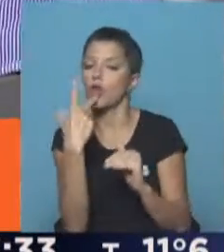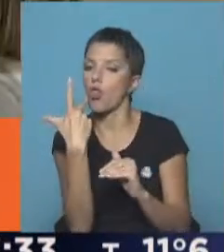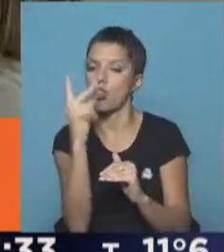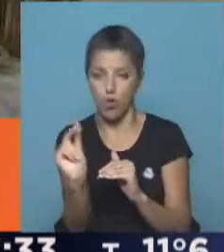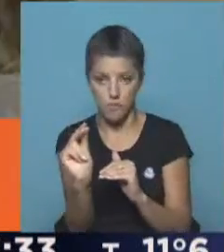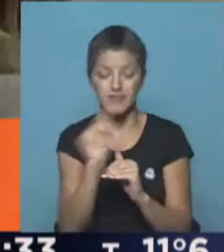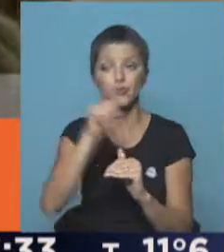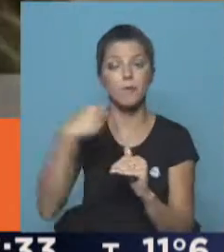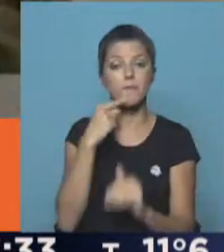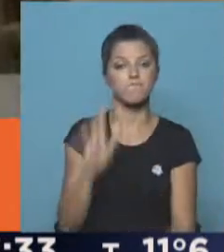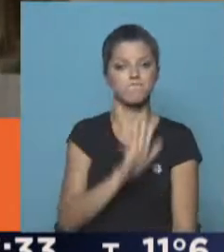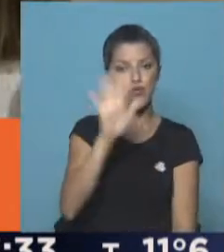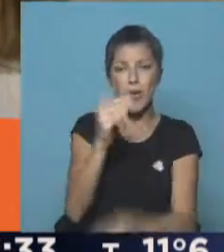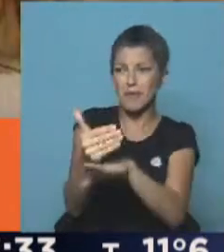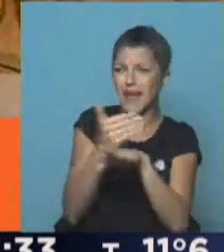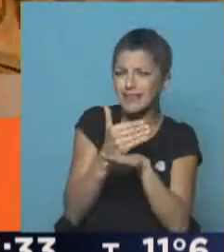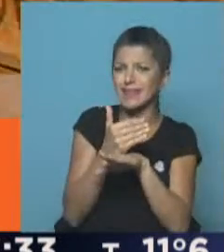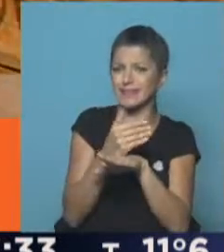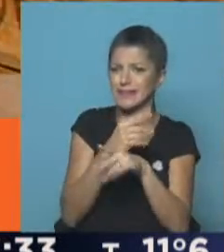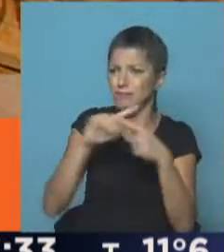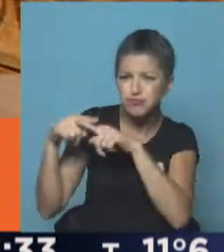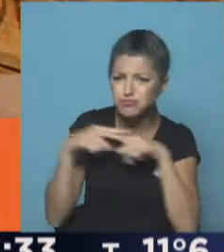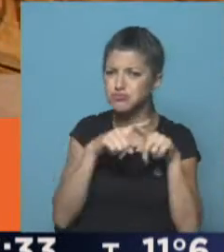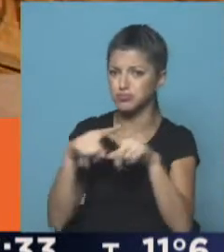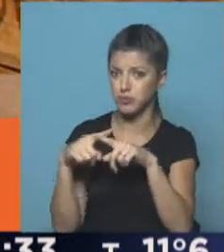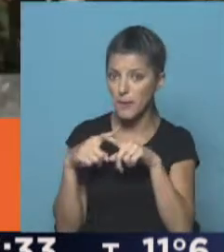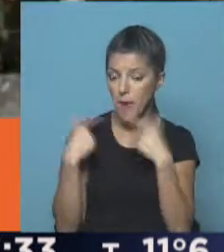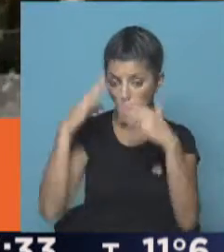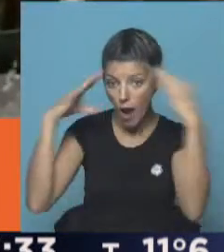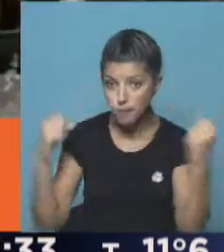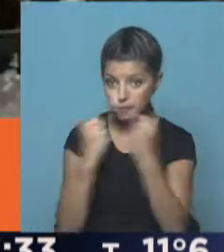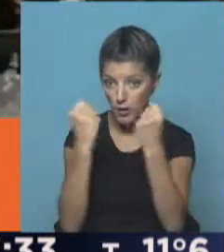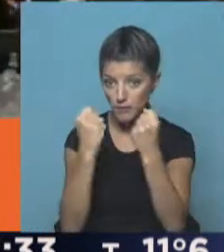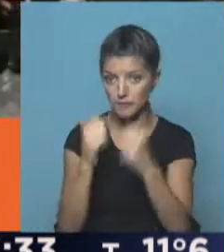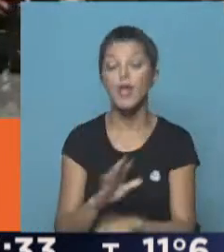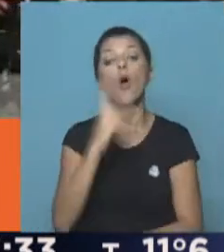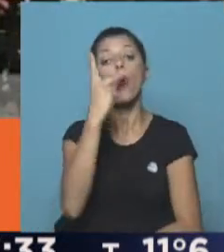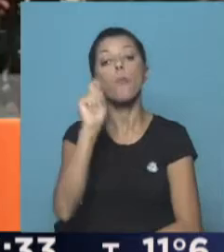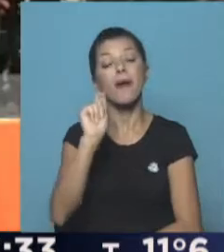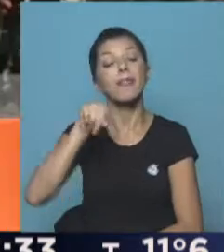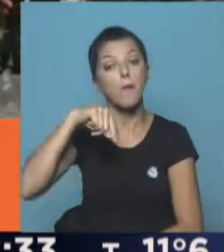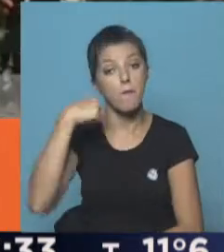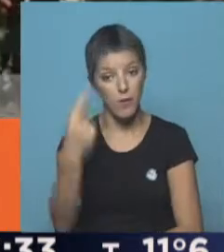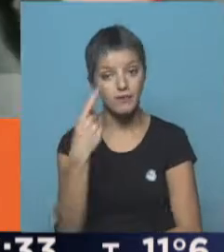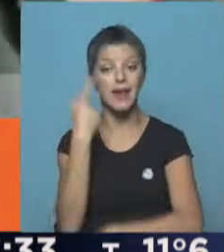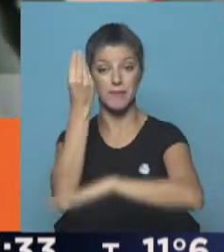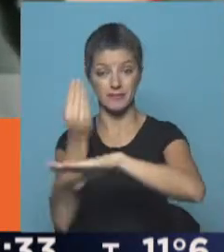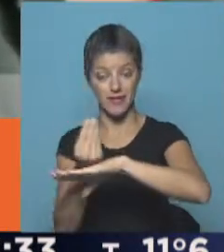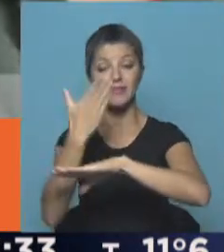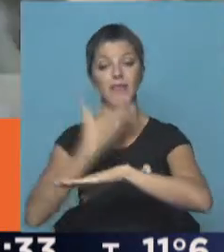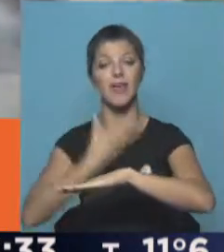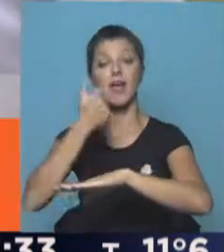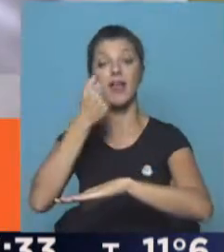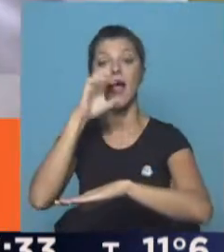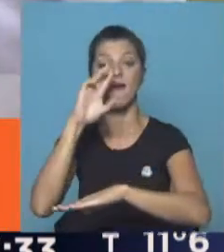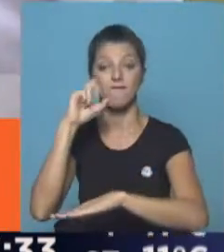dado el esfuerzo que habían invertido los negociadores. Sin embargo, un mes después, los referentes de las Fuerzas Armadas Revolucionarias de